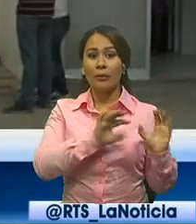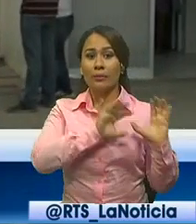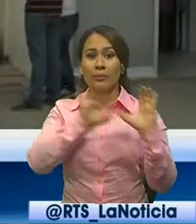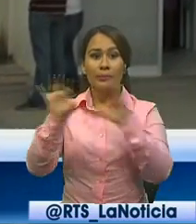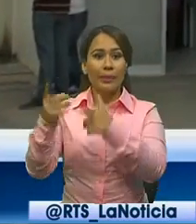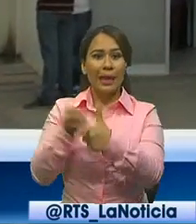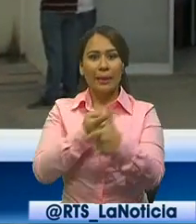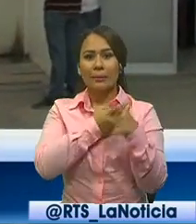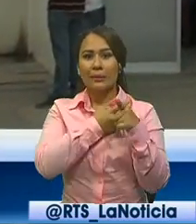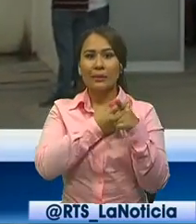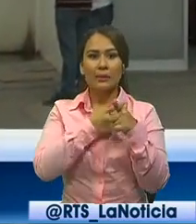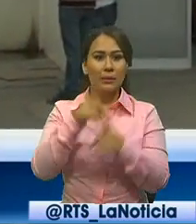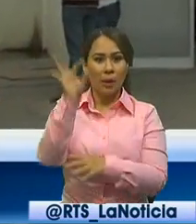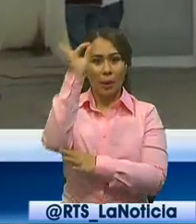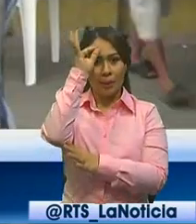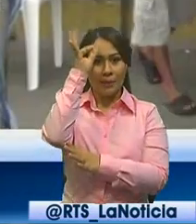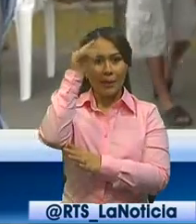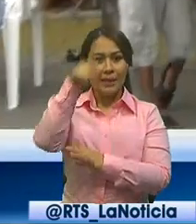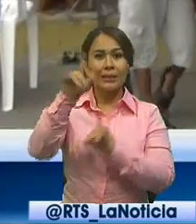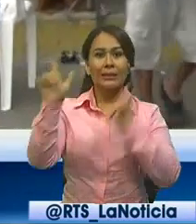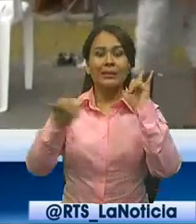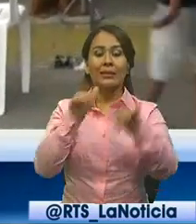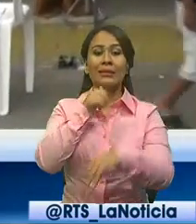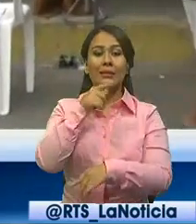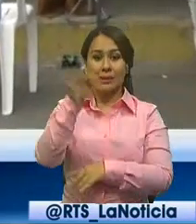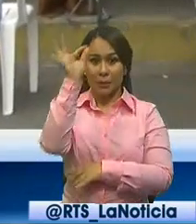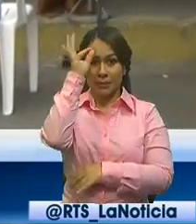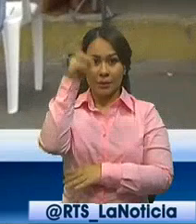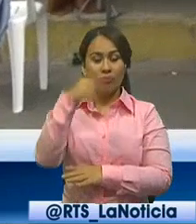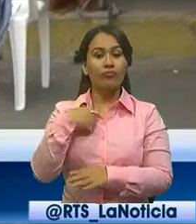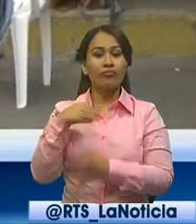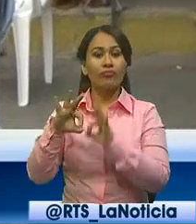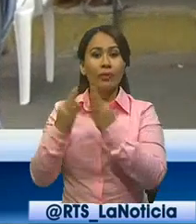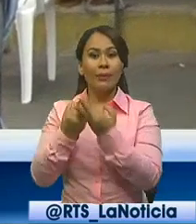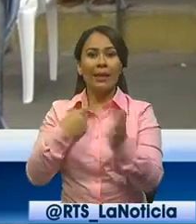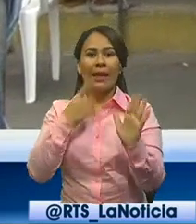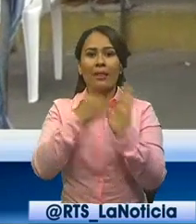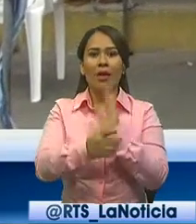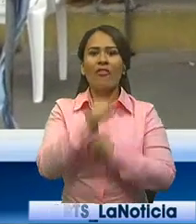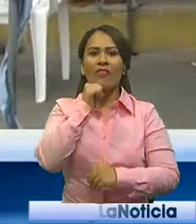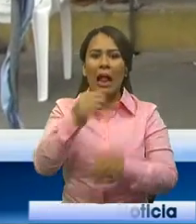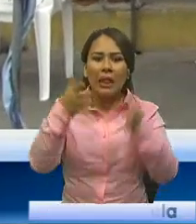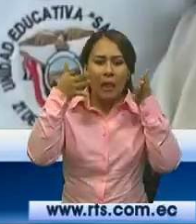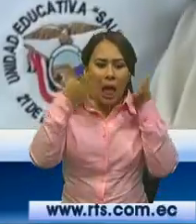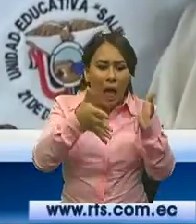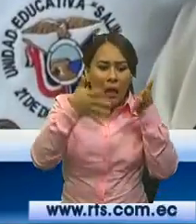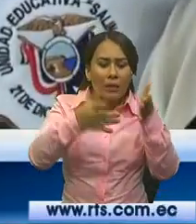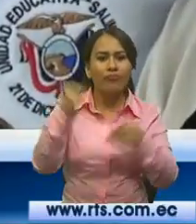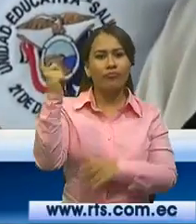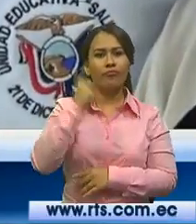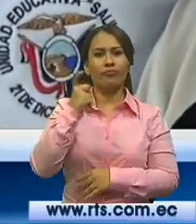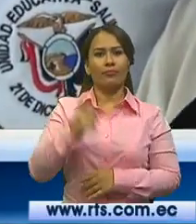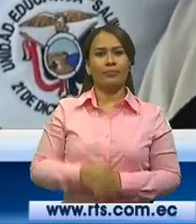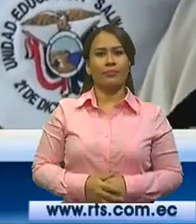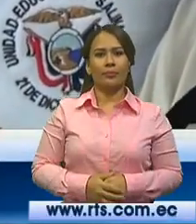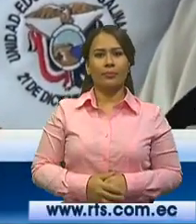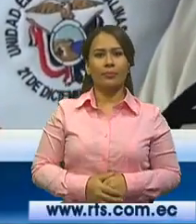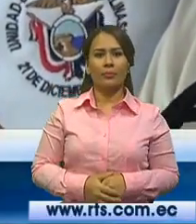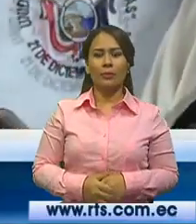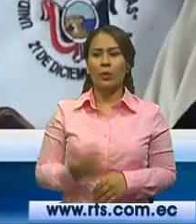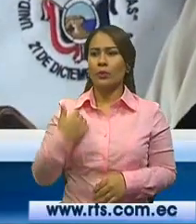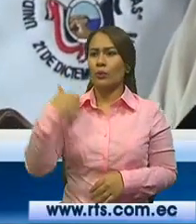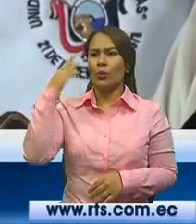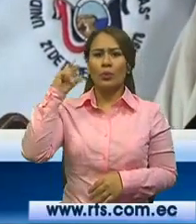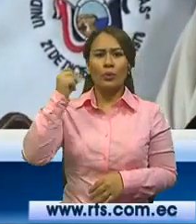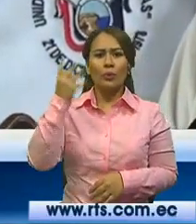de Salinas por sus familiares, quienes denunciaron que en esta casa de salud no le brindaron la atención necesaria. Yo no sé qué mismo que le habrá